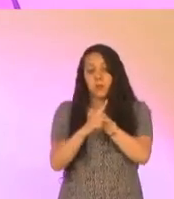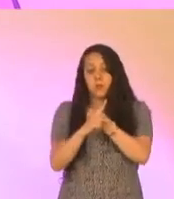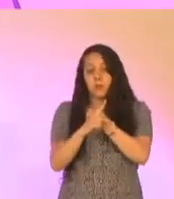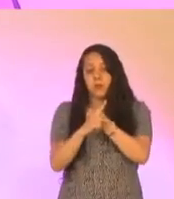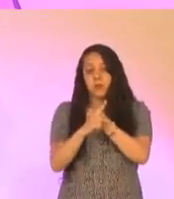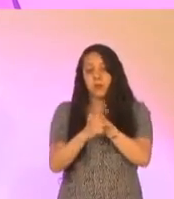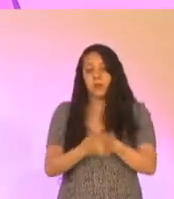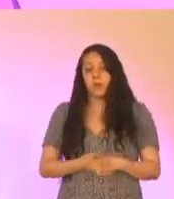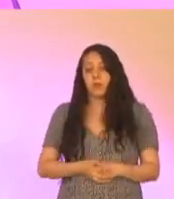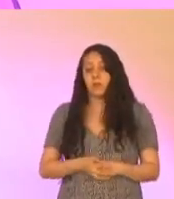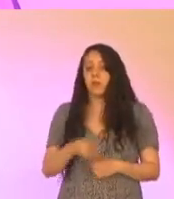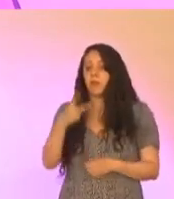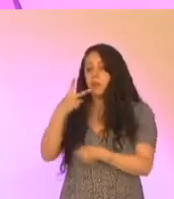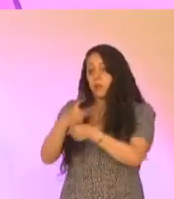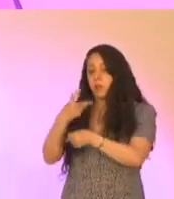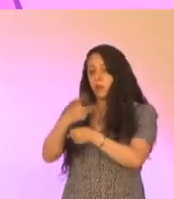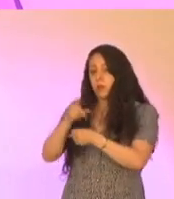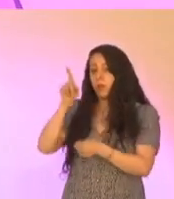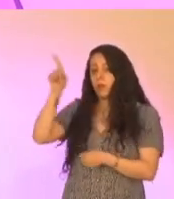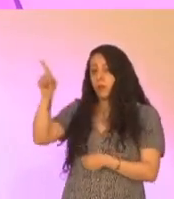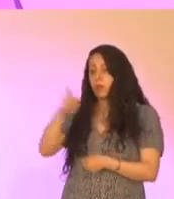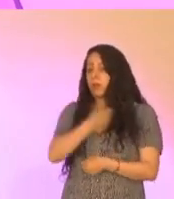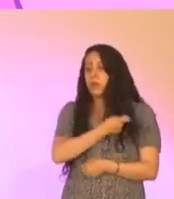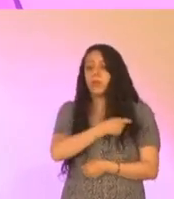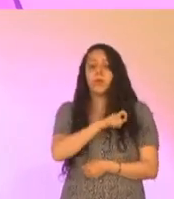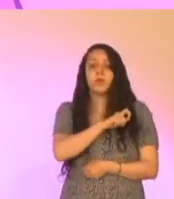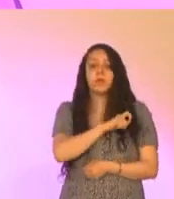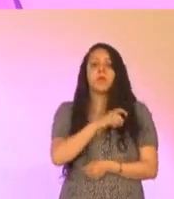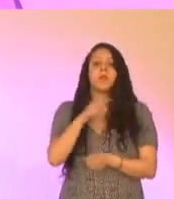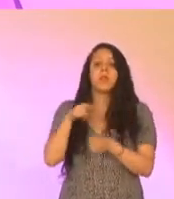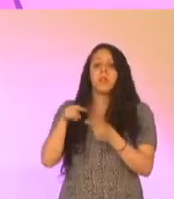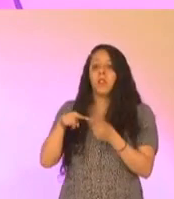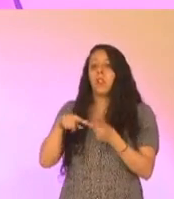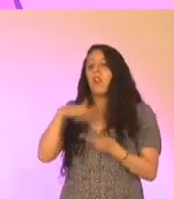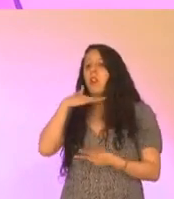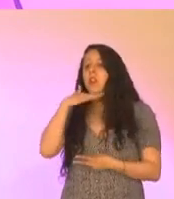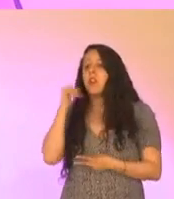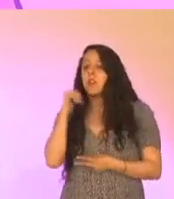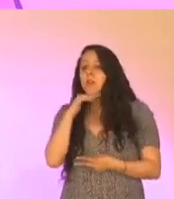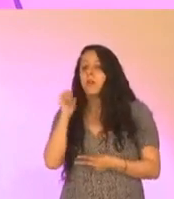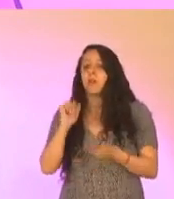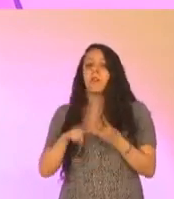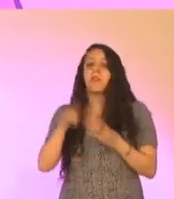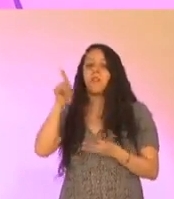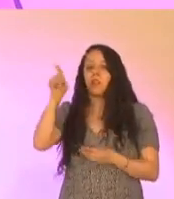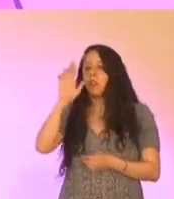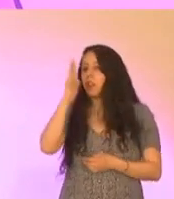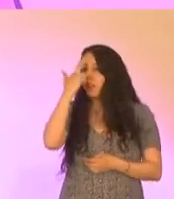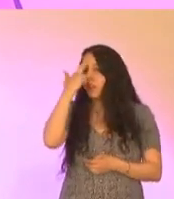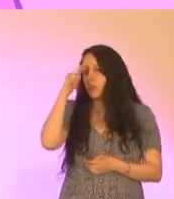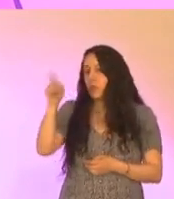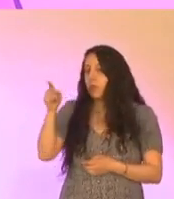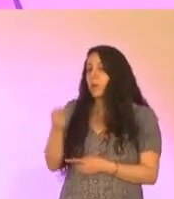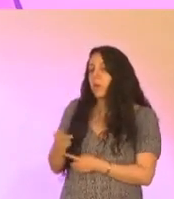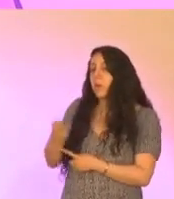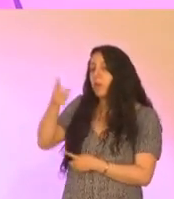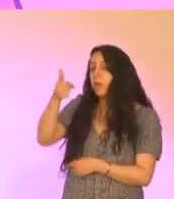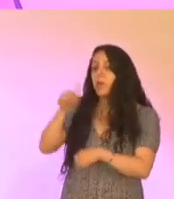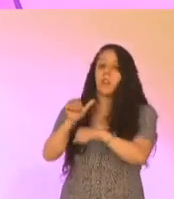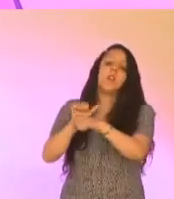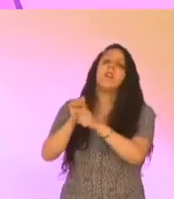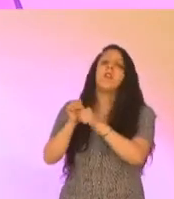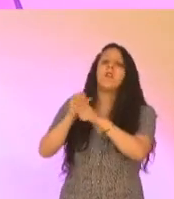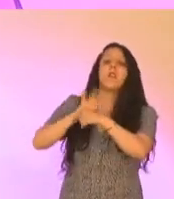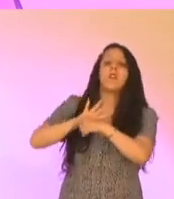son están ubicados en españa y en alemania cuando empiezan a ver los primeros casos y